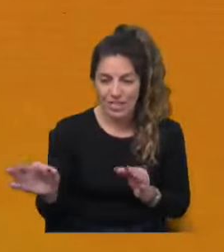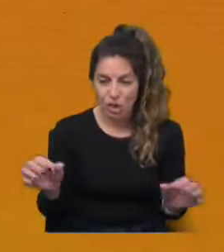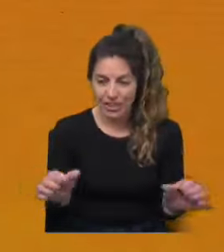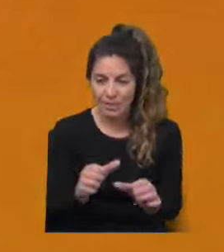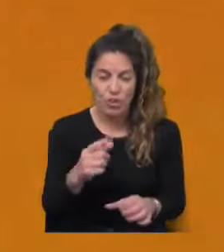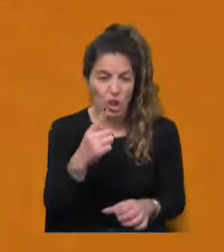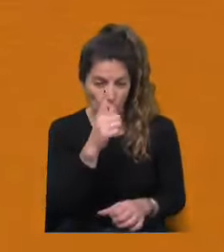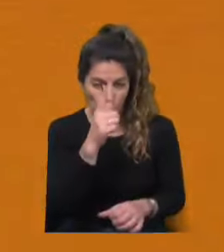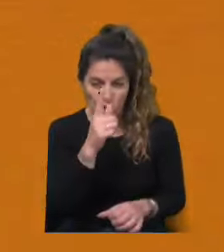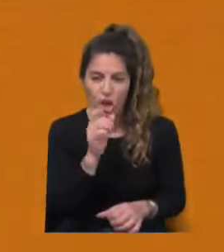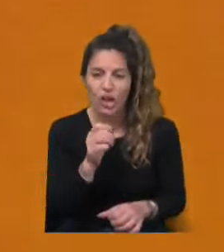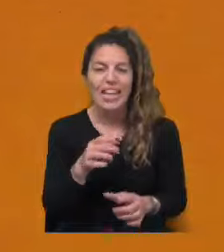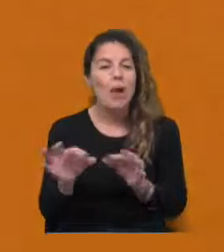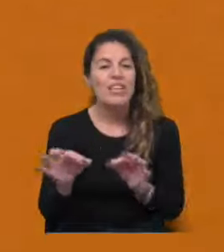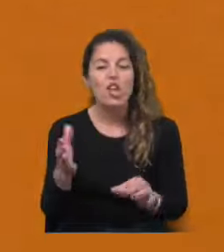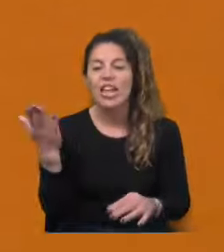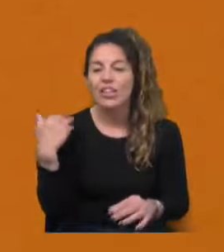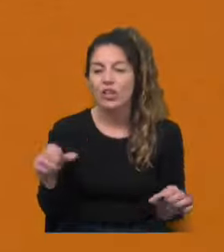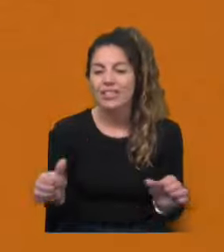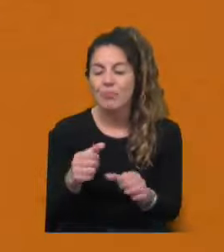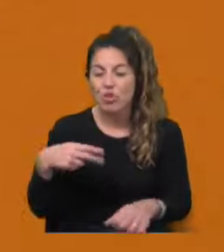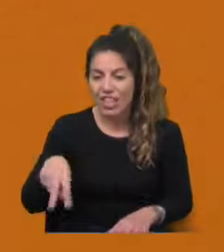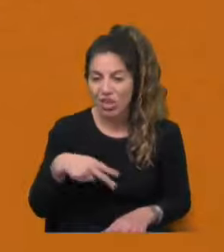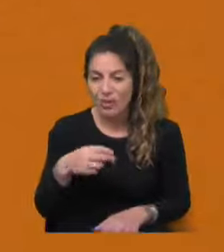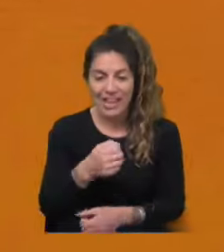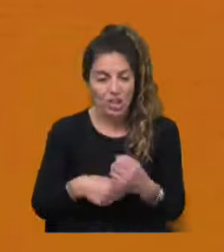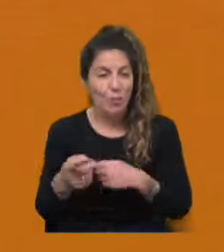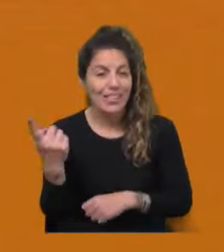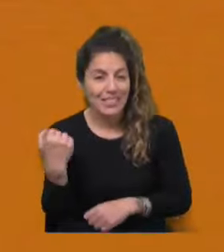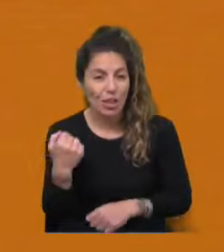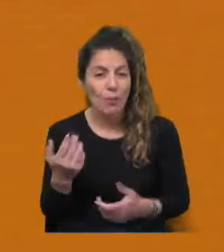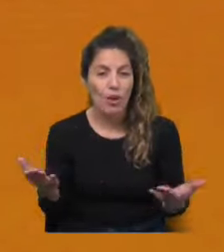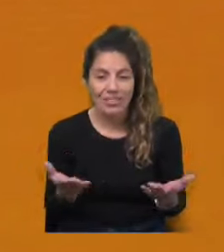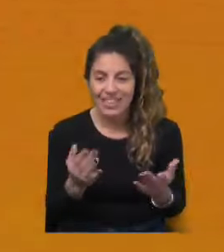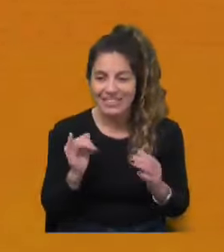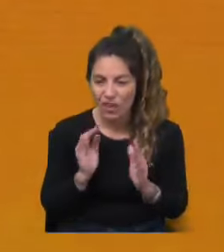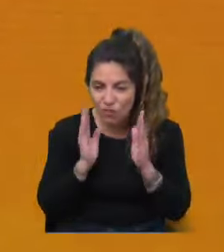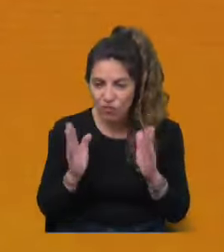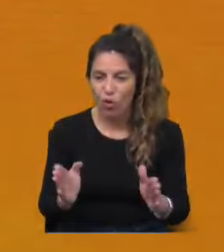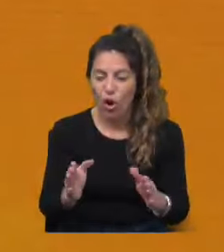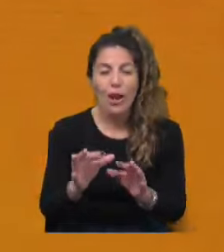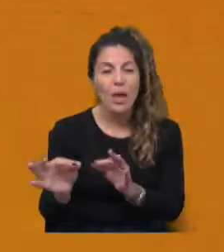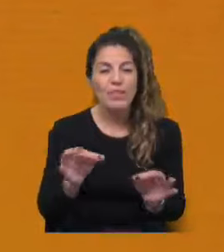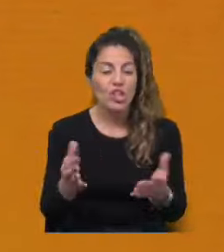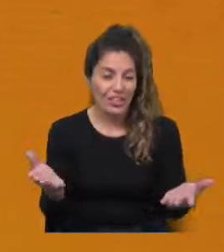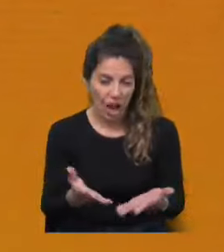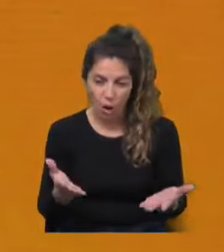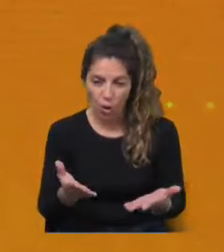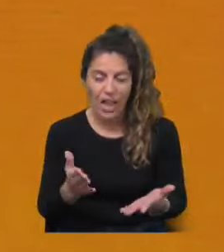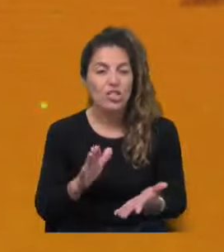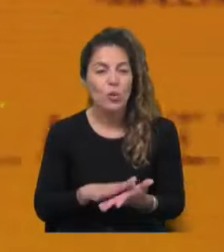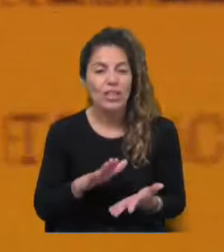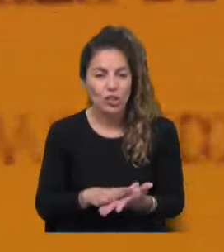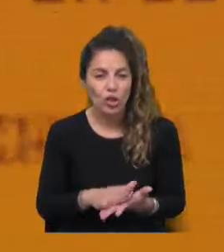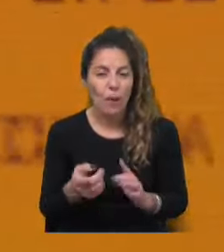en julio y la medición anterior que hicimos en noviembre del año pasado, pero vamos a hacer sí foco en la medición más reciente y sobre todo,